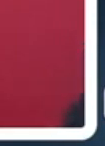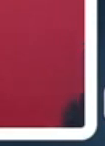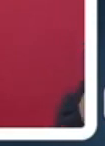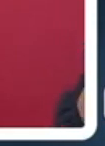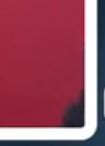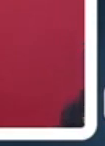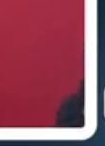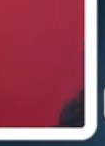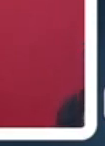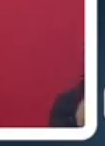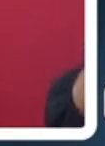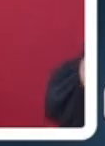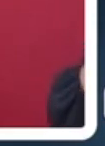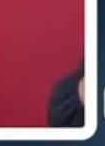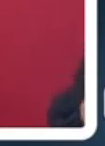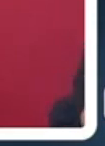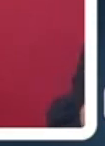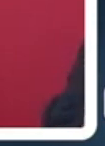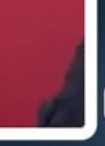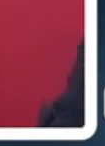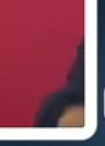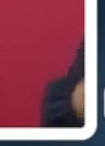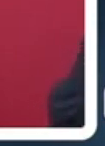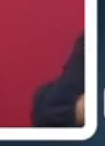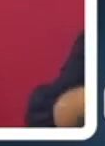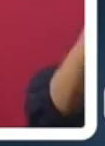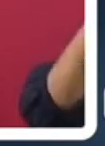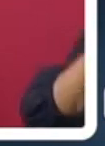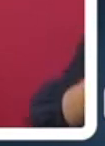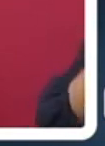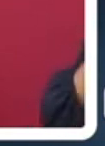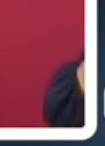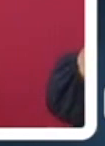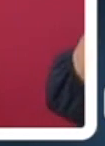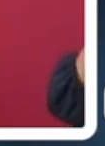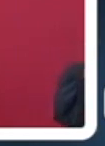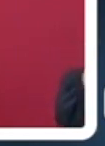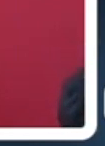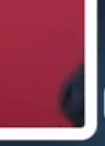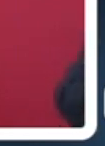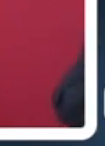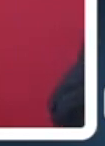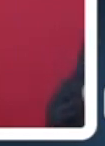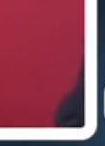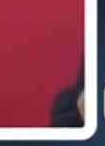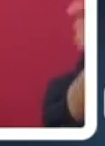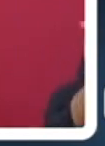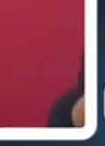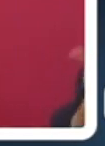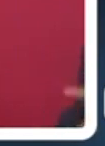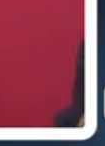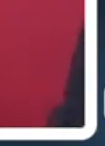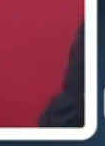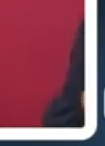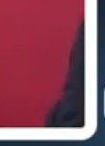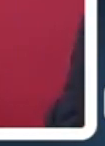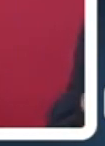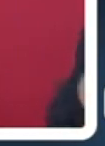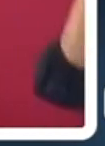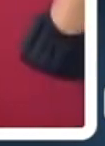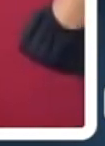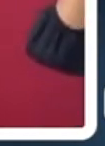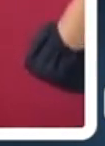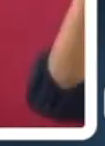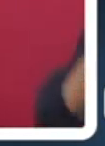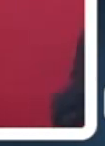como embajador de México en la Federación de Rusia, ¿cuáles son sus comentarios sobre esta designación, ya que fue sumamente criticado por